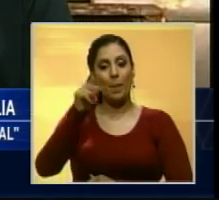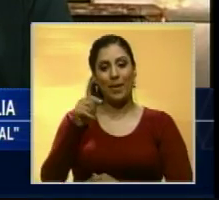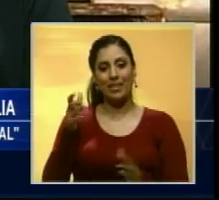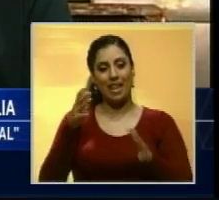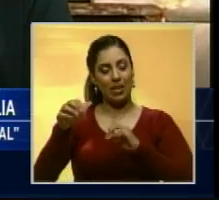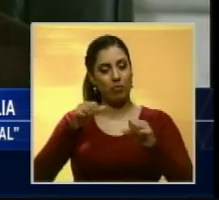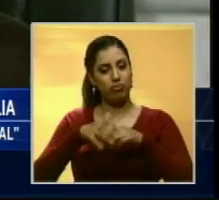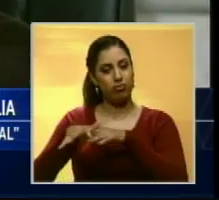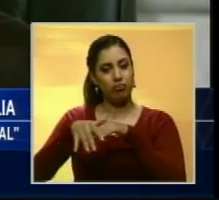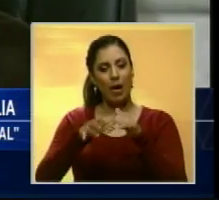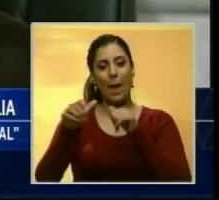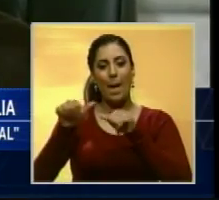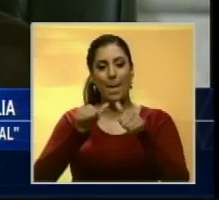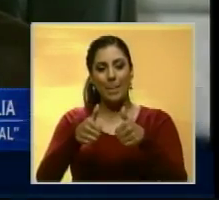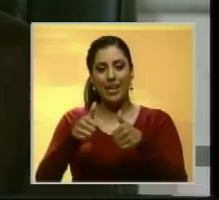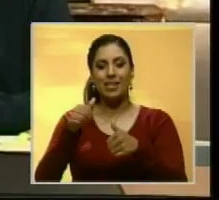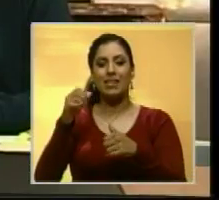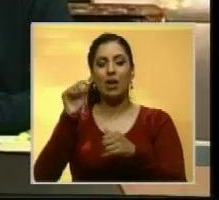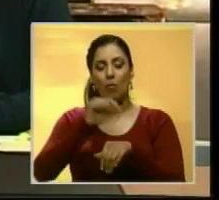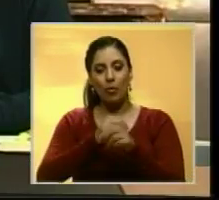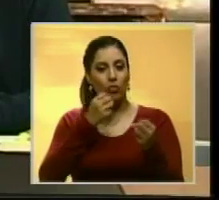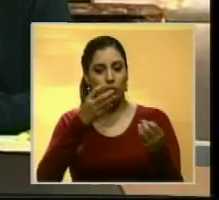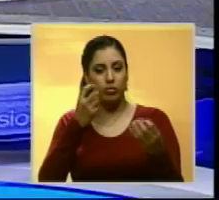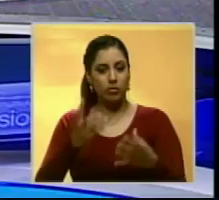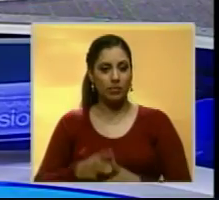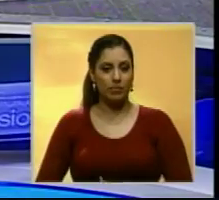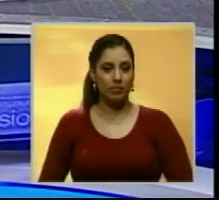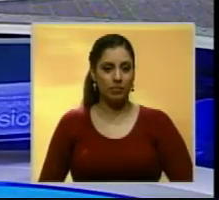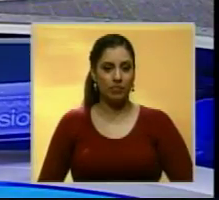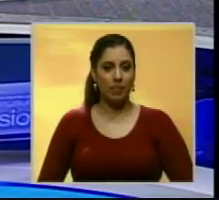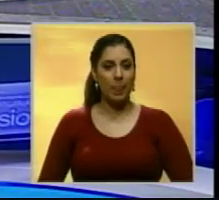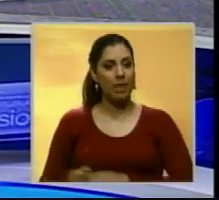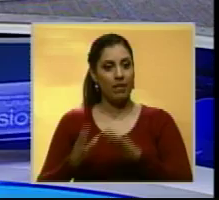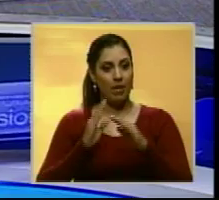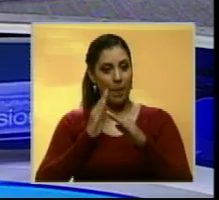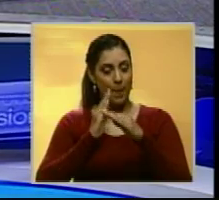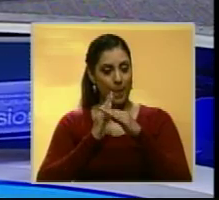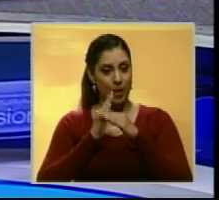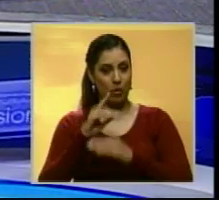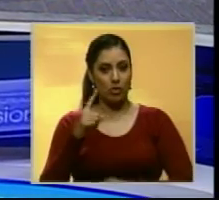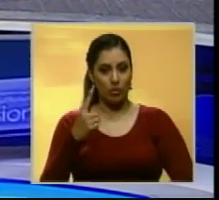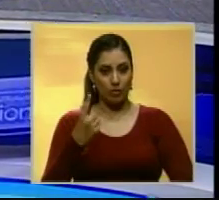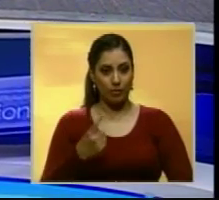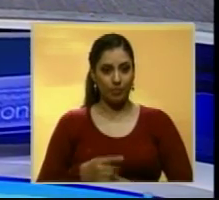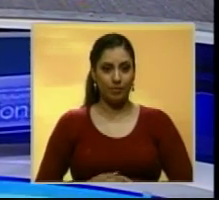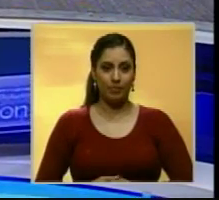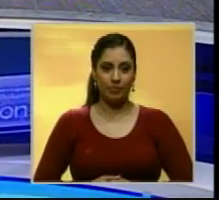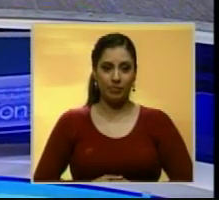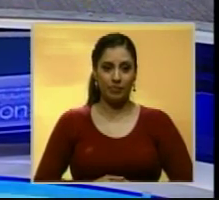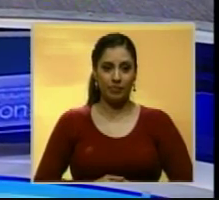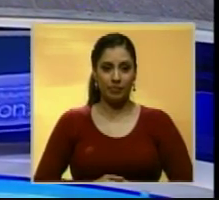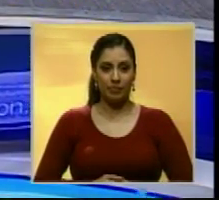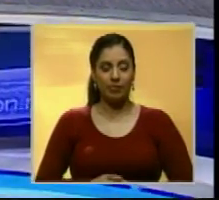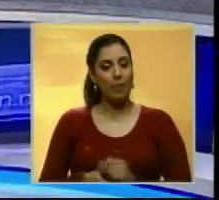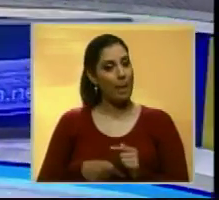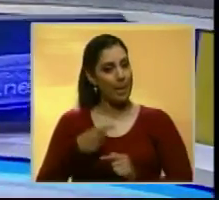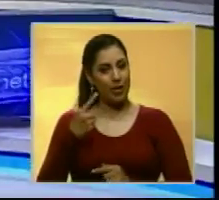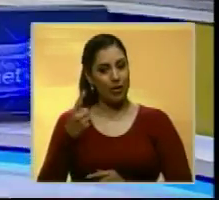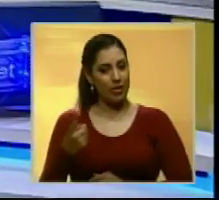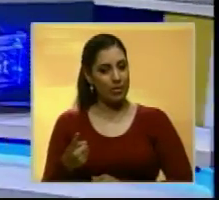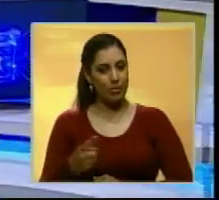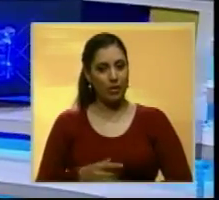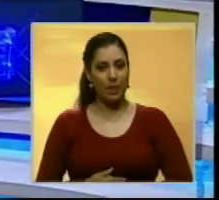grandes movilizaciones que serán anunciadas en su momento. Amigos, es momento de hacer nuestra primera pausa. Pero